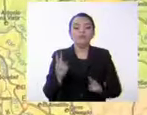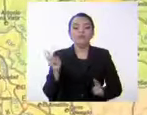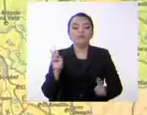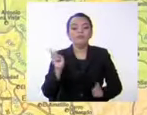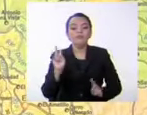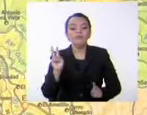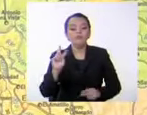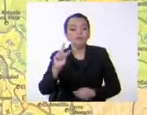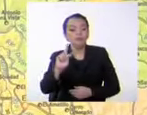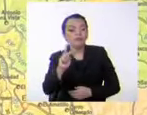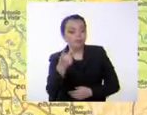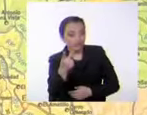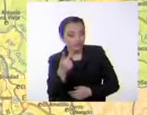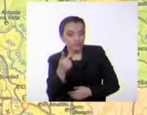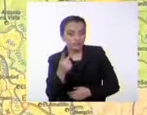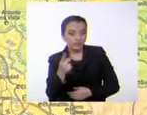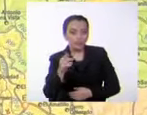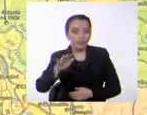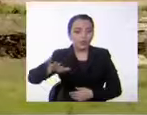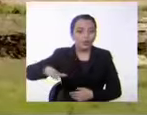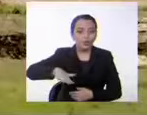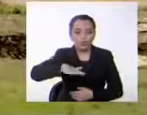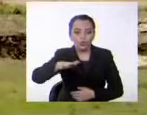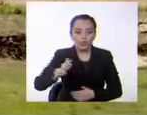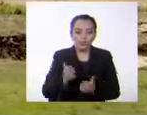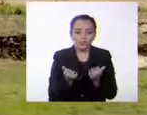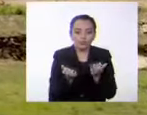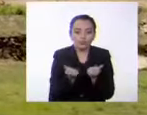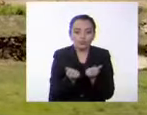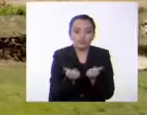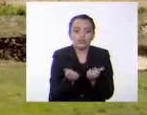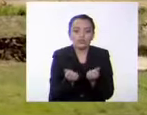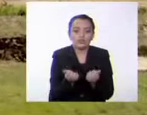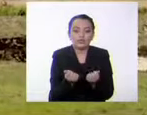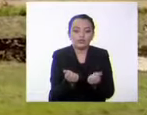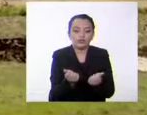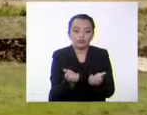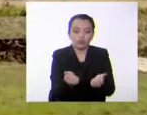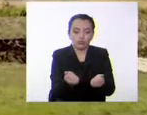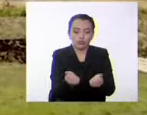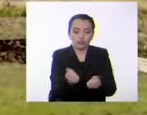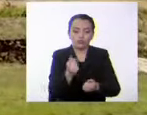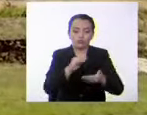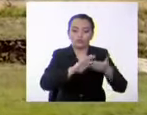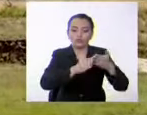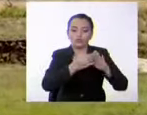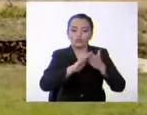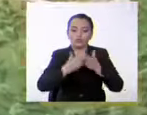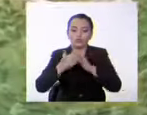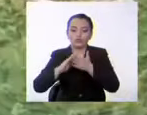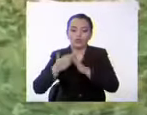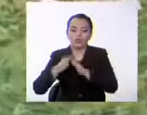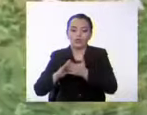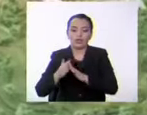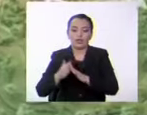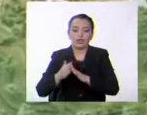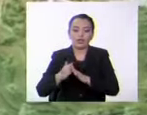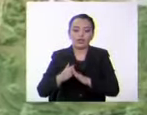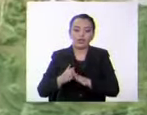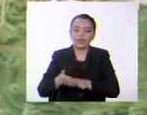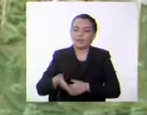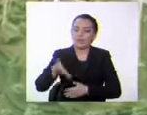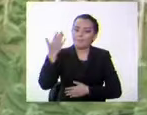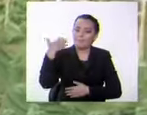esta la hicieron en Suchitoto, en un lugar que nosotros conocemos como Ciudad Vieja, que por cierto es un lugar turístico al que podemos